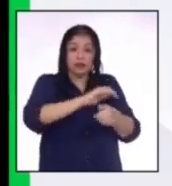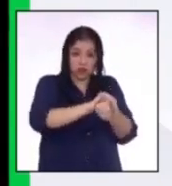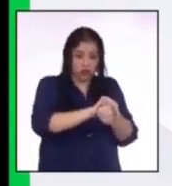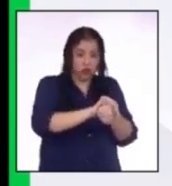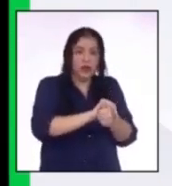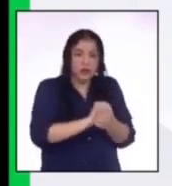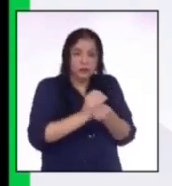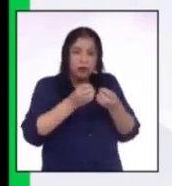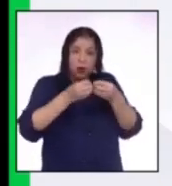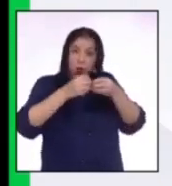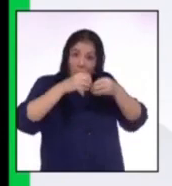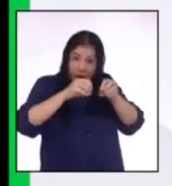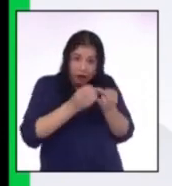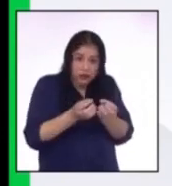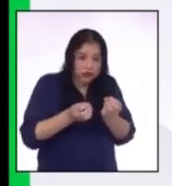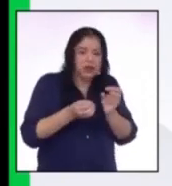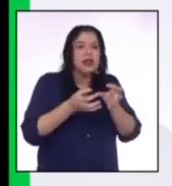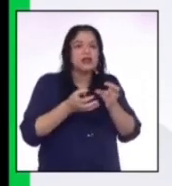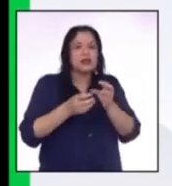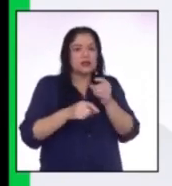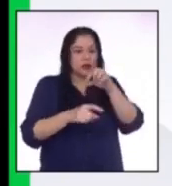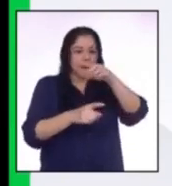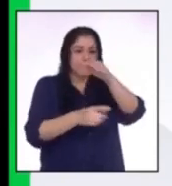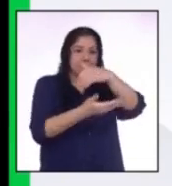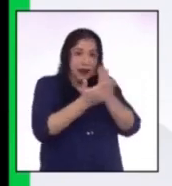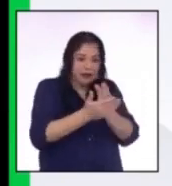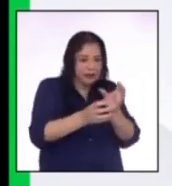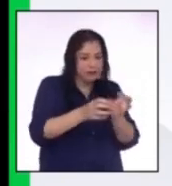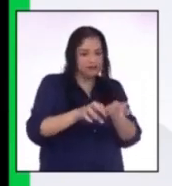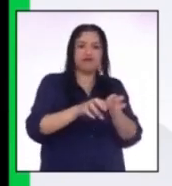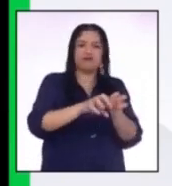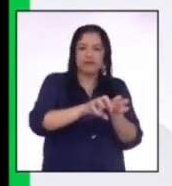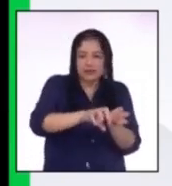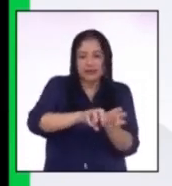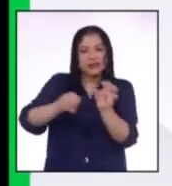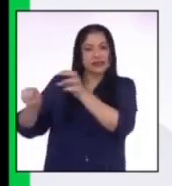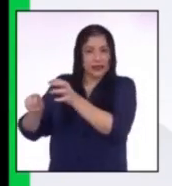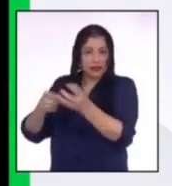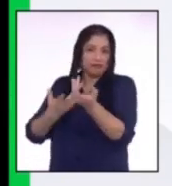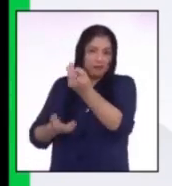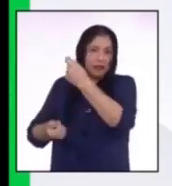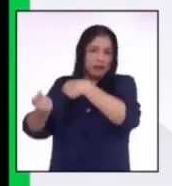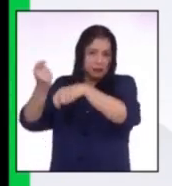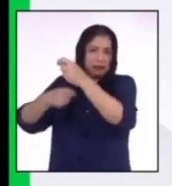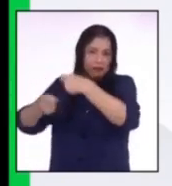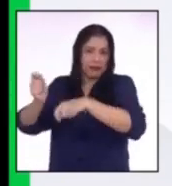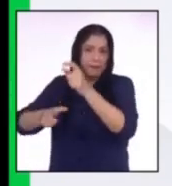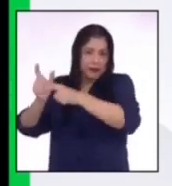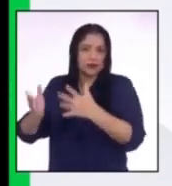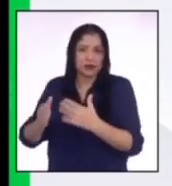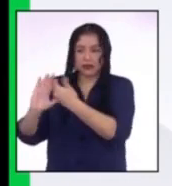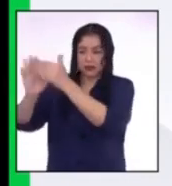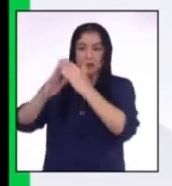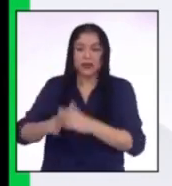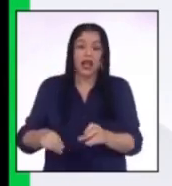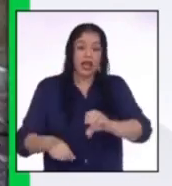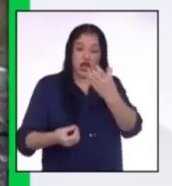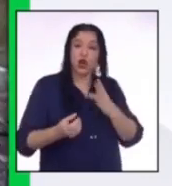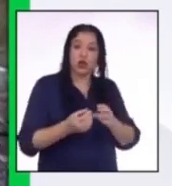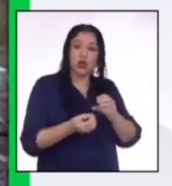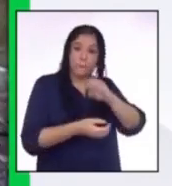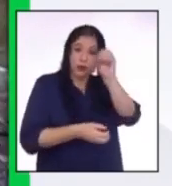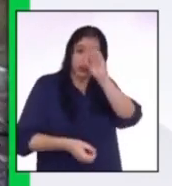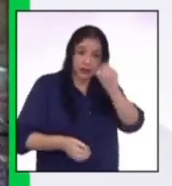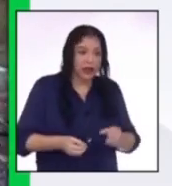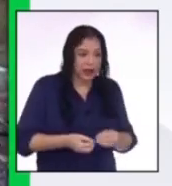playas y se llevan a playas artificiales un porcentaje de los que nacen son exportados para el beneficio económico de las poblaciones y otro porcentaje